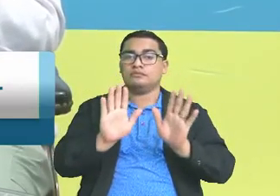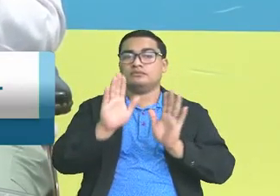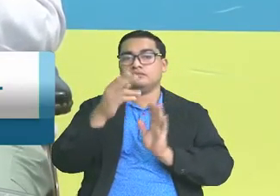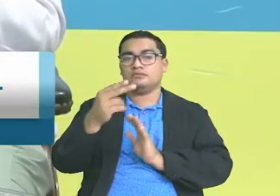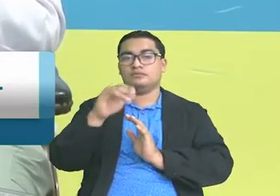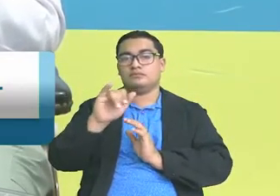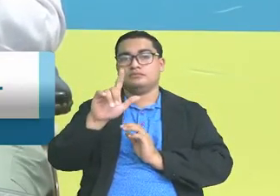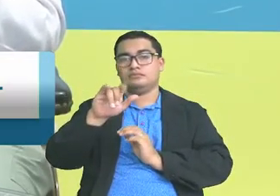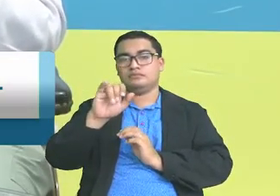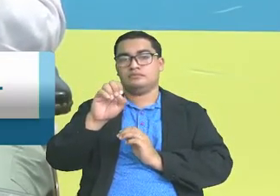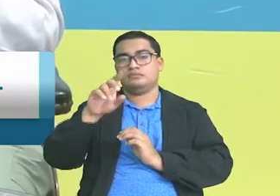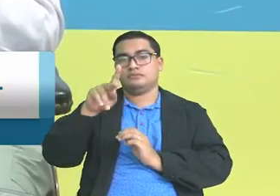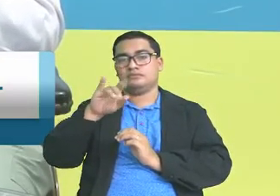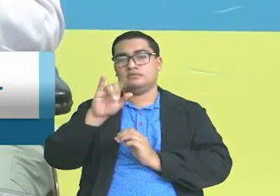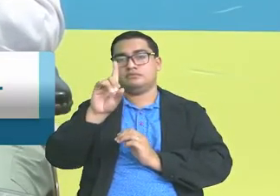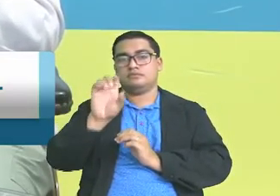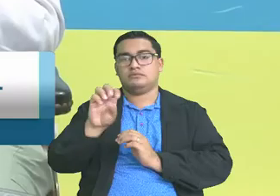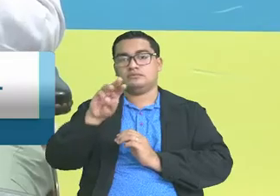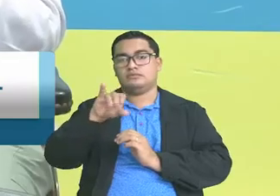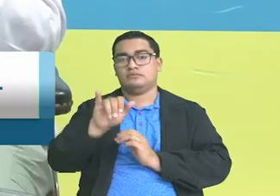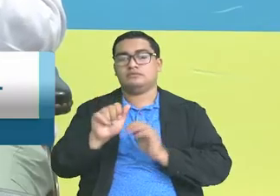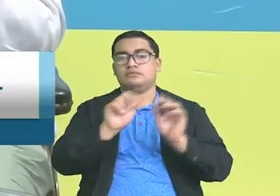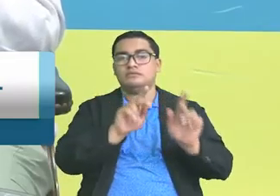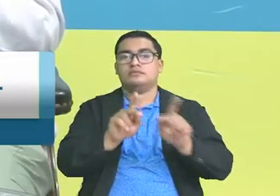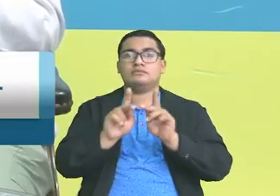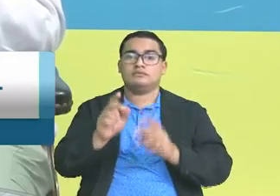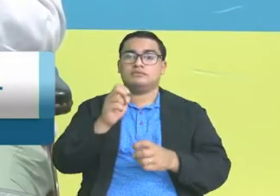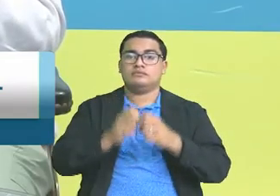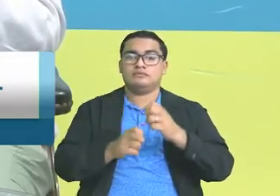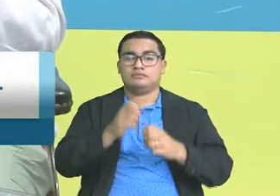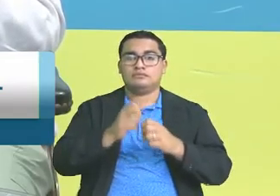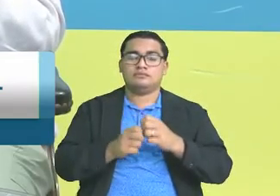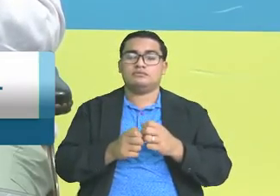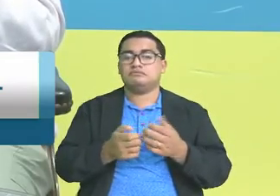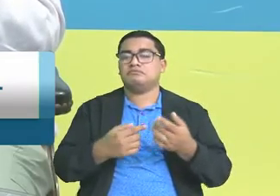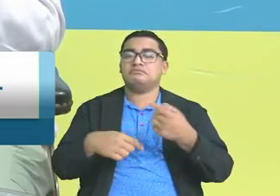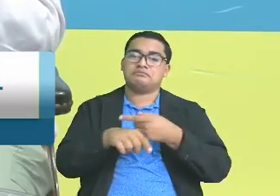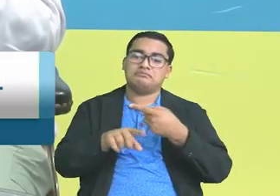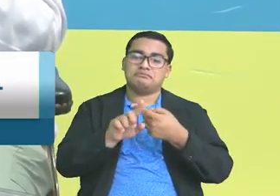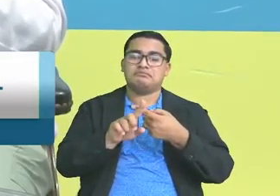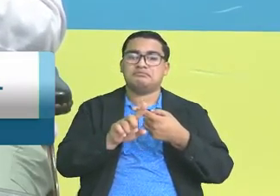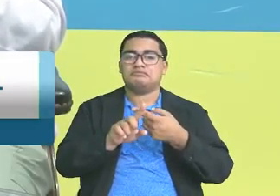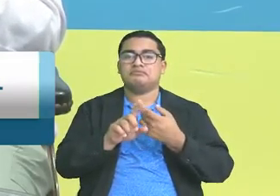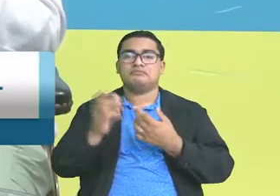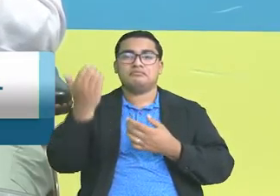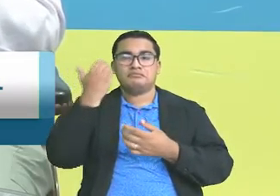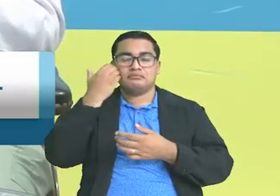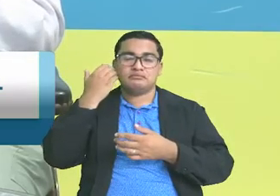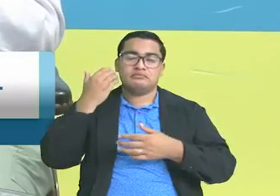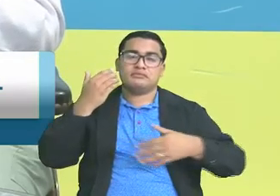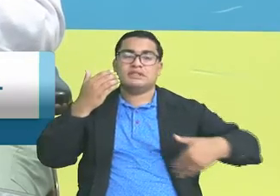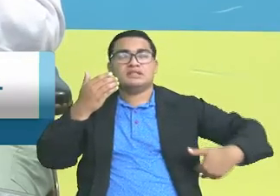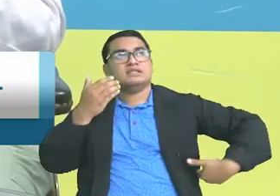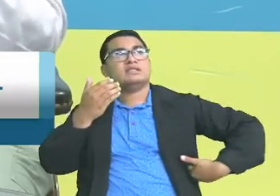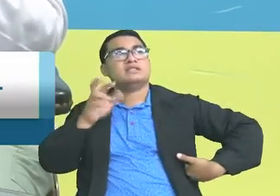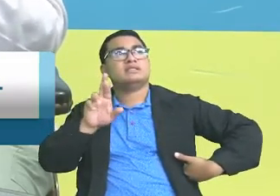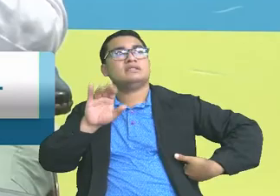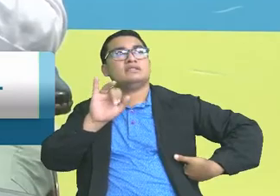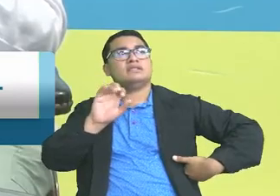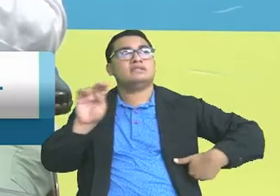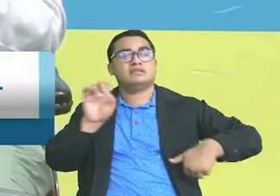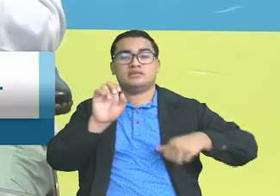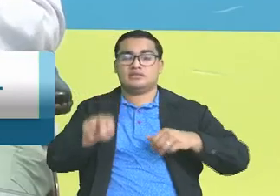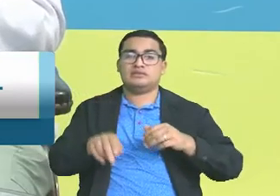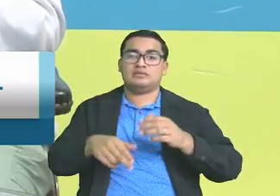¿verdad? Pacientes que tienen problemas con el colesterol. A eso le vamos a sumar enfermedad renal. A eso le vamos a